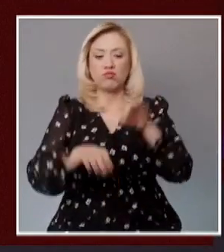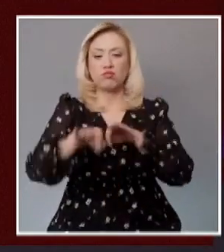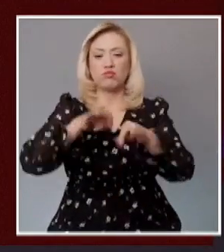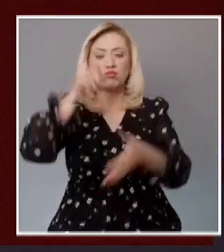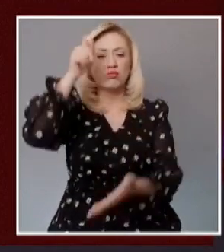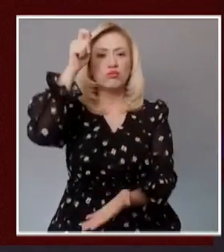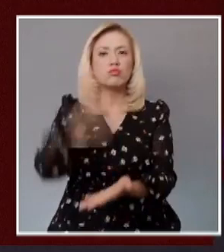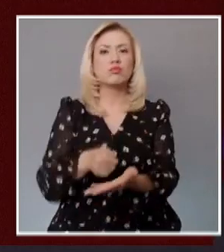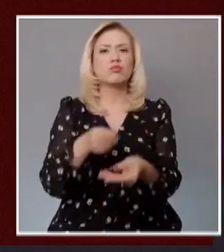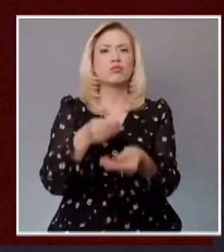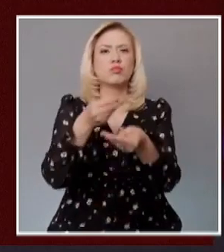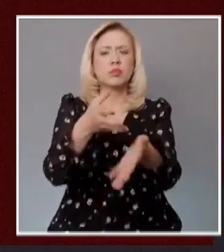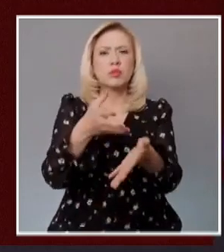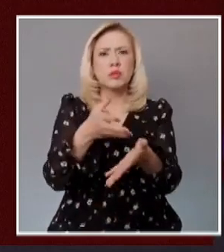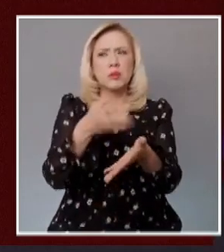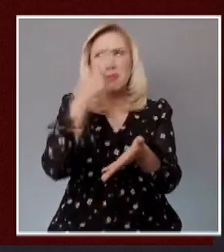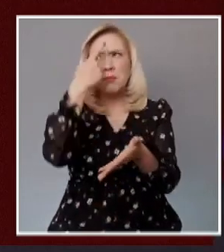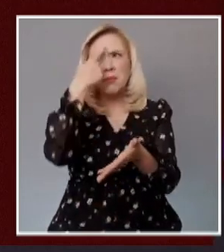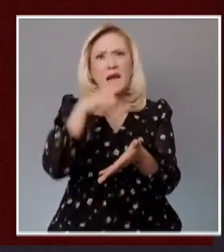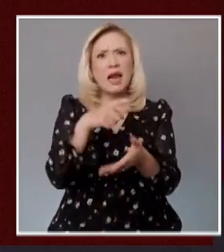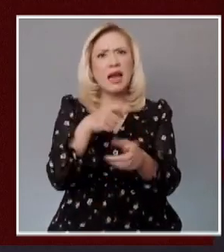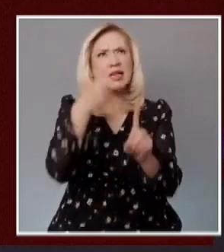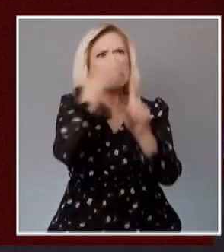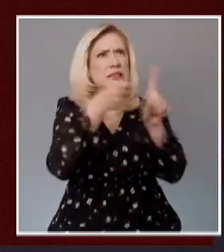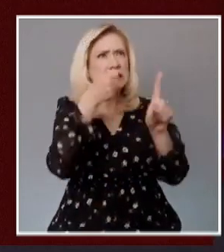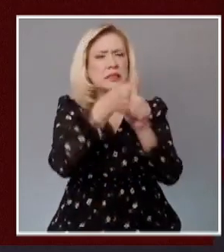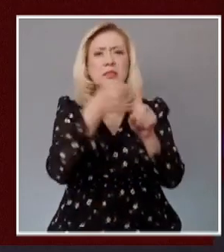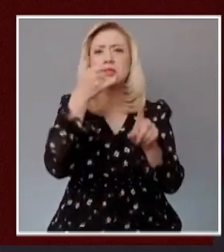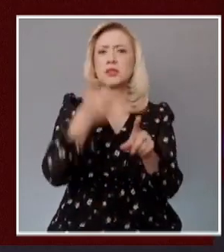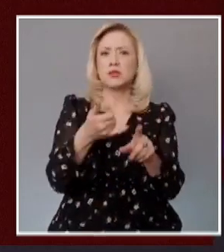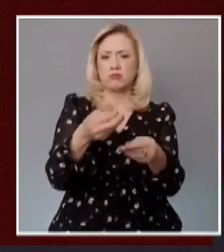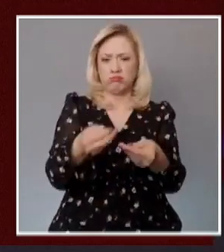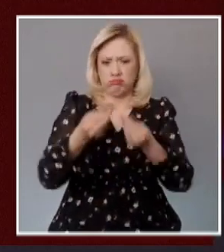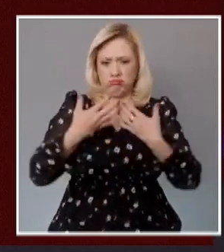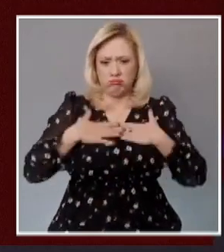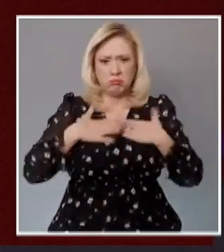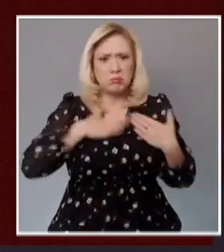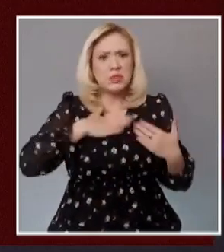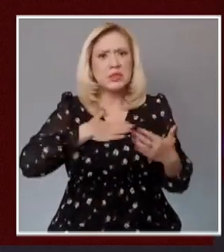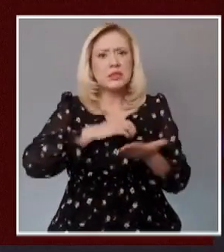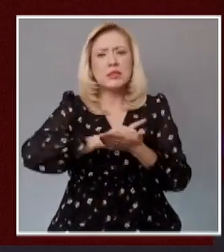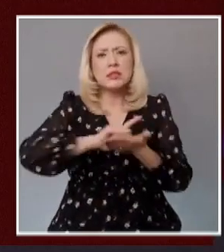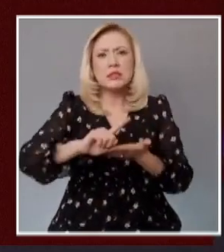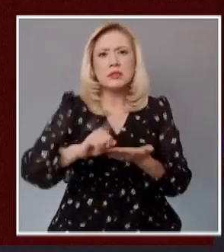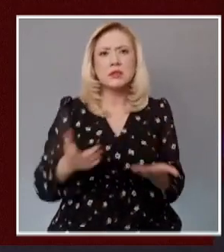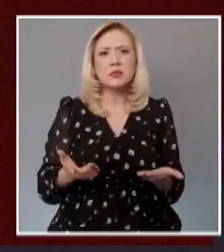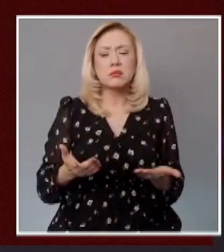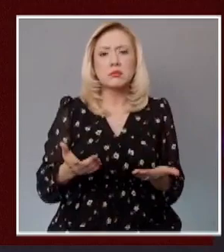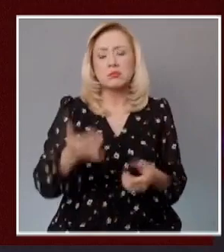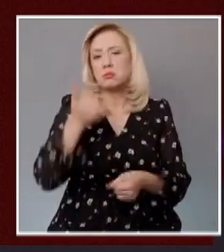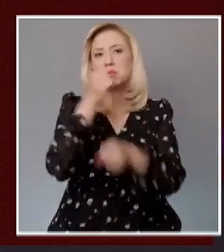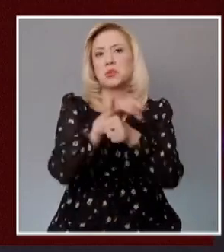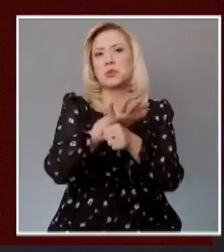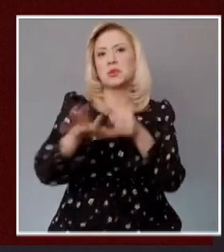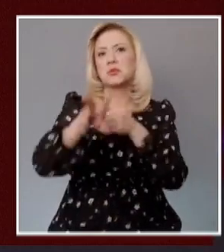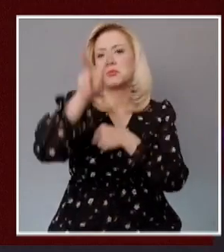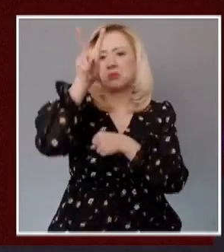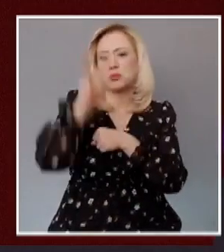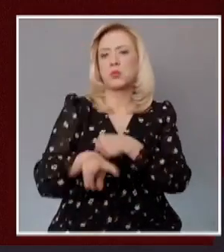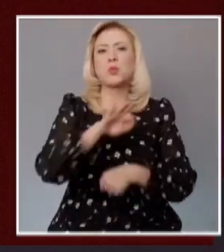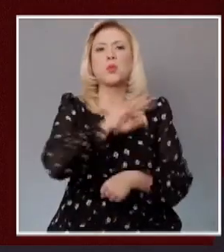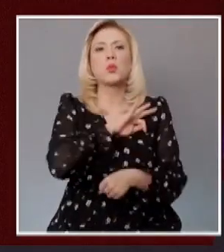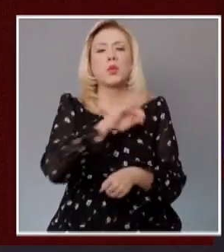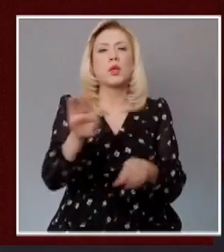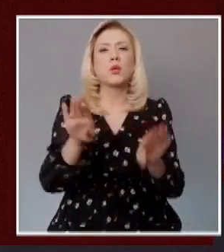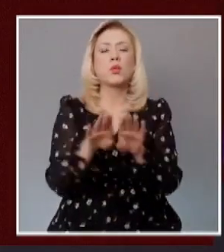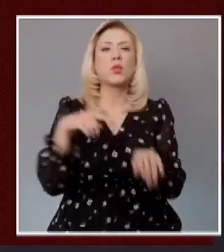exigir y garantizar nuestros derechos, no podrá nunca ser una realidad para que todas las personas